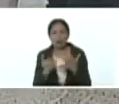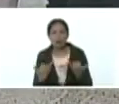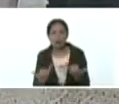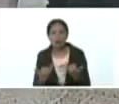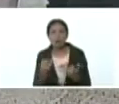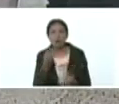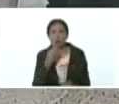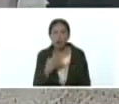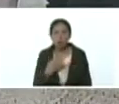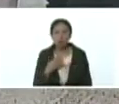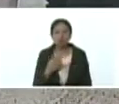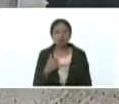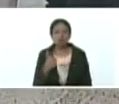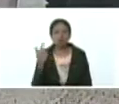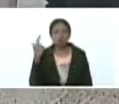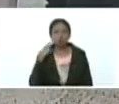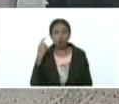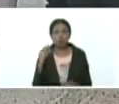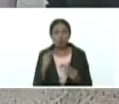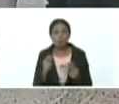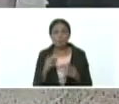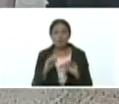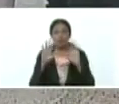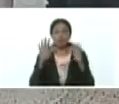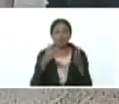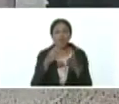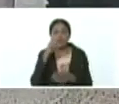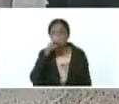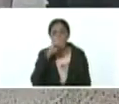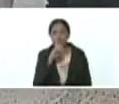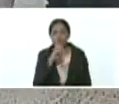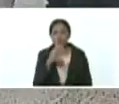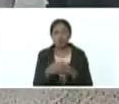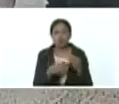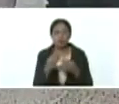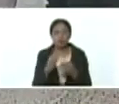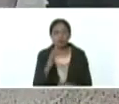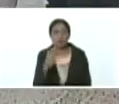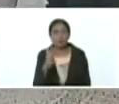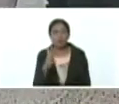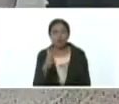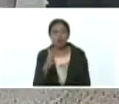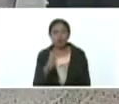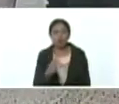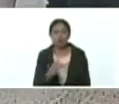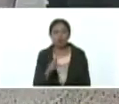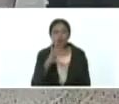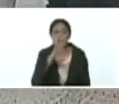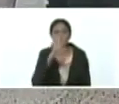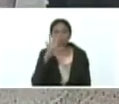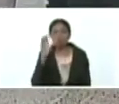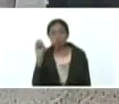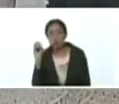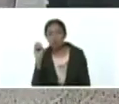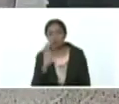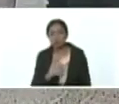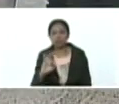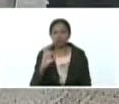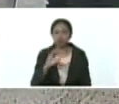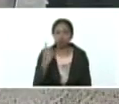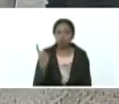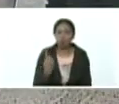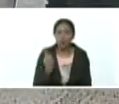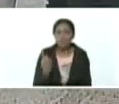Claro, a ese ritmo, en 10 años vamos a formar apenas 450